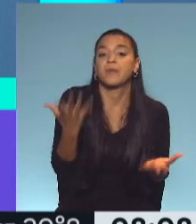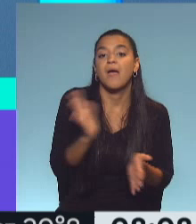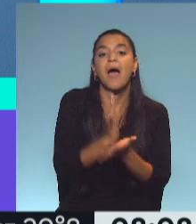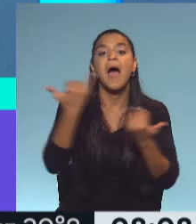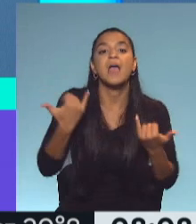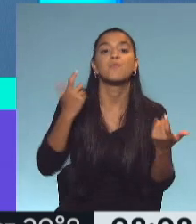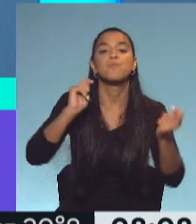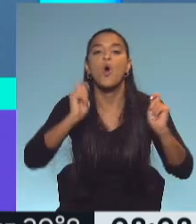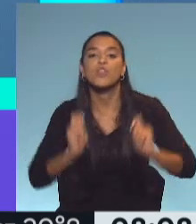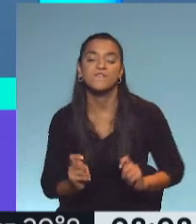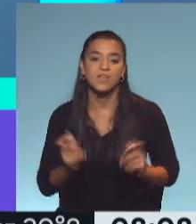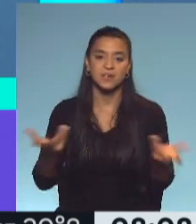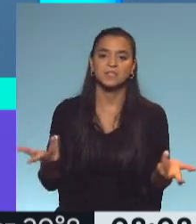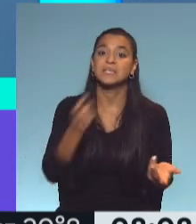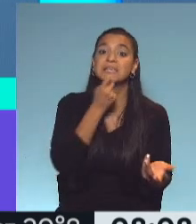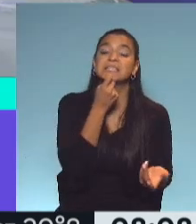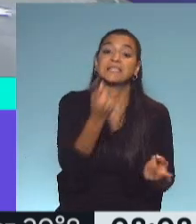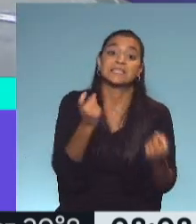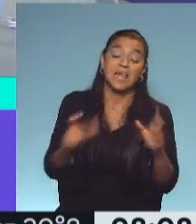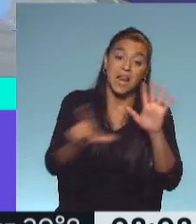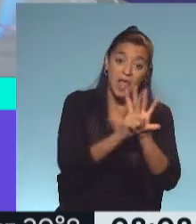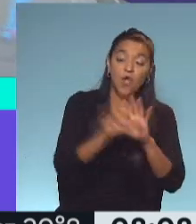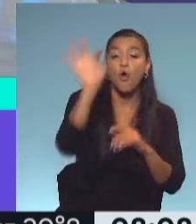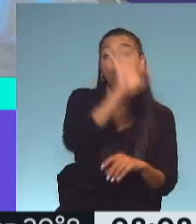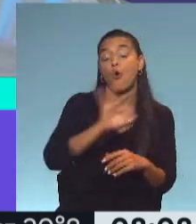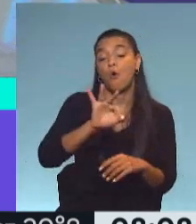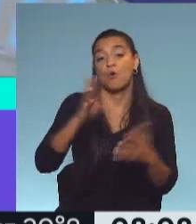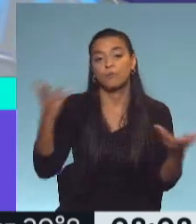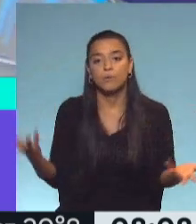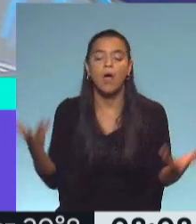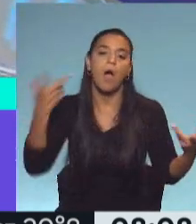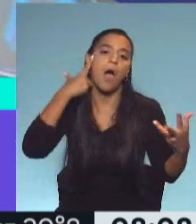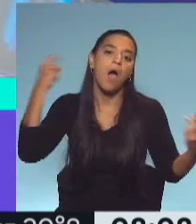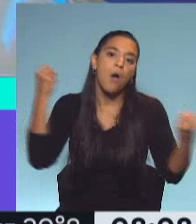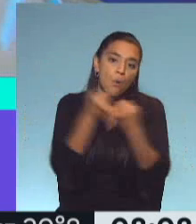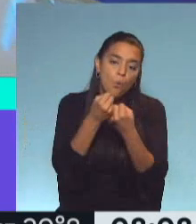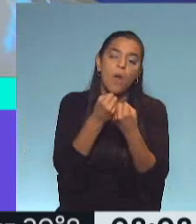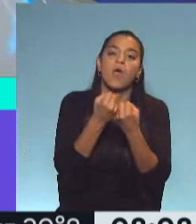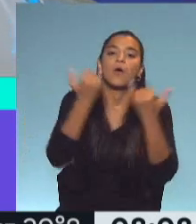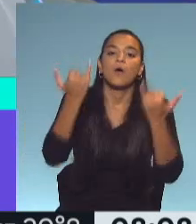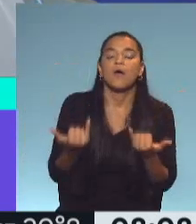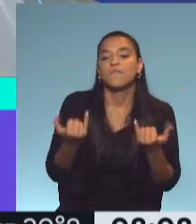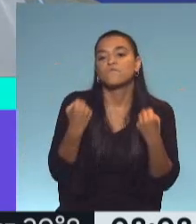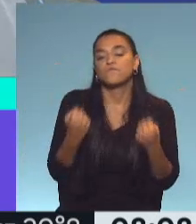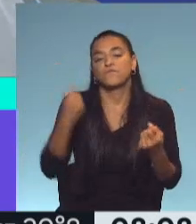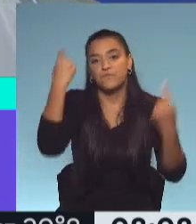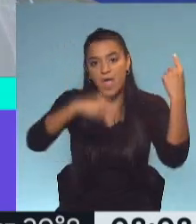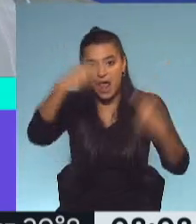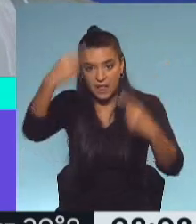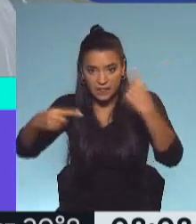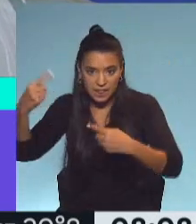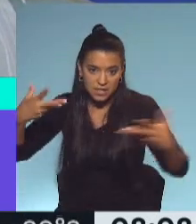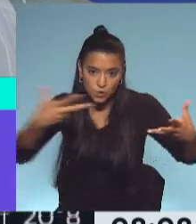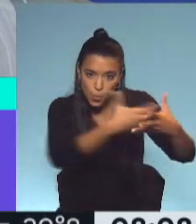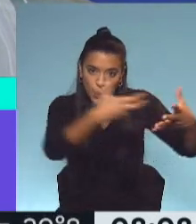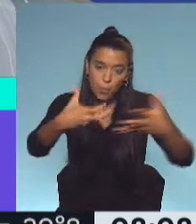alguna modificación, si es necesaria una ley o si finalmente a través de un acuerdo entre las diferentes fuerzas se puede llegar a